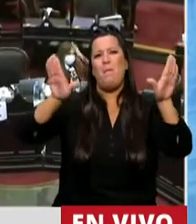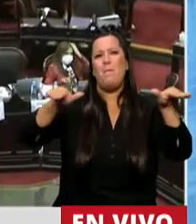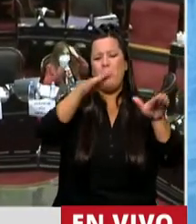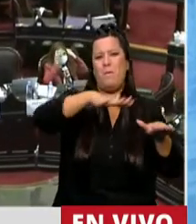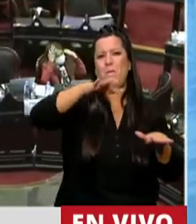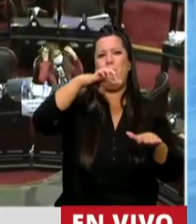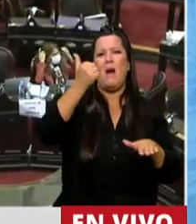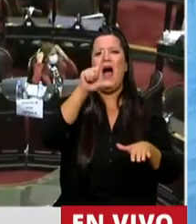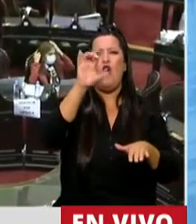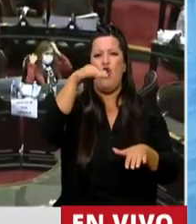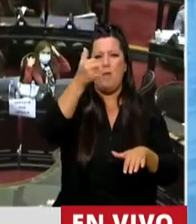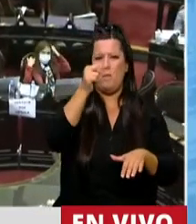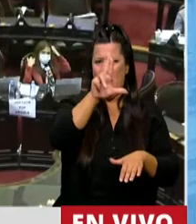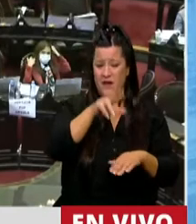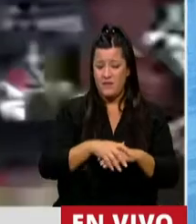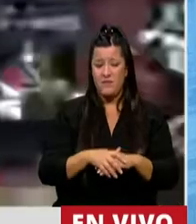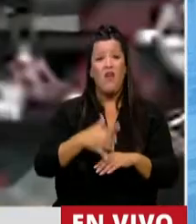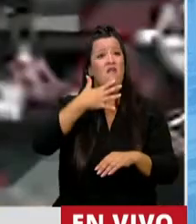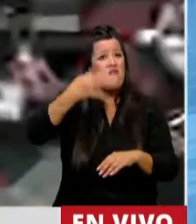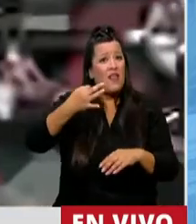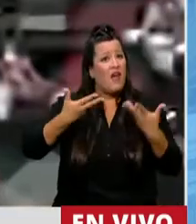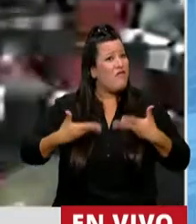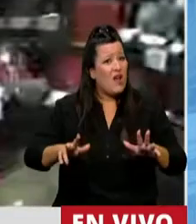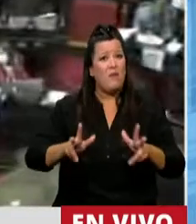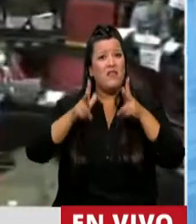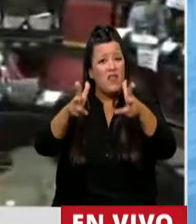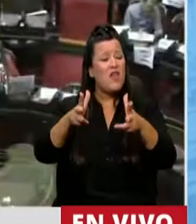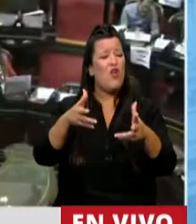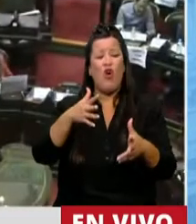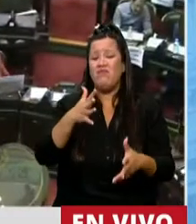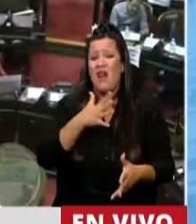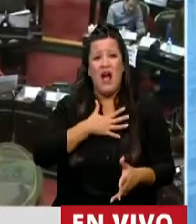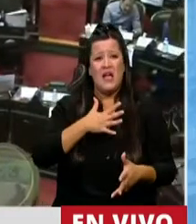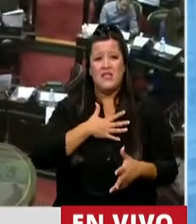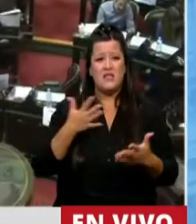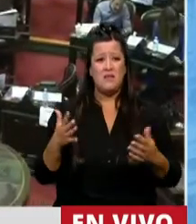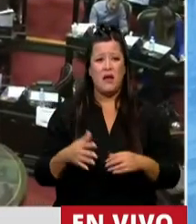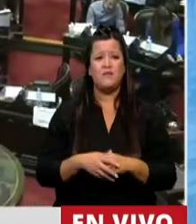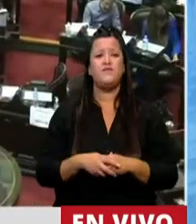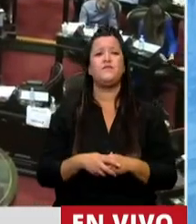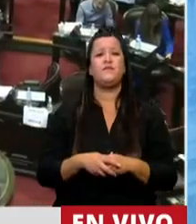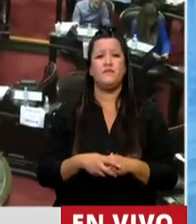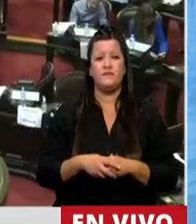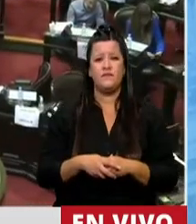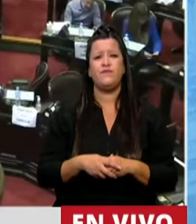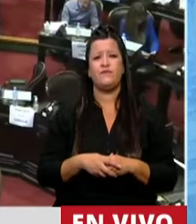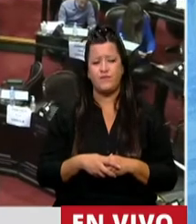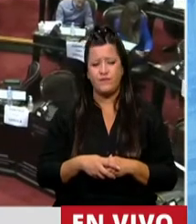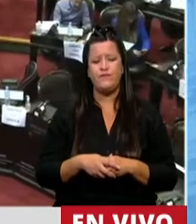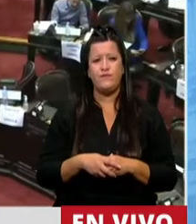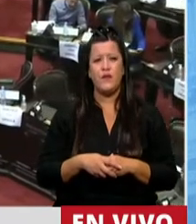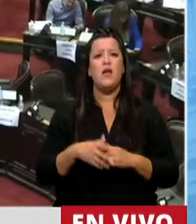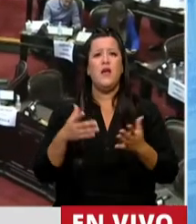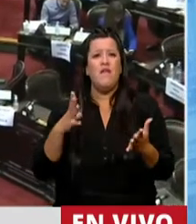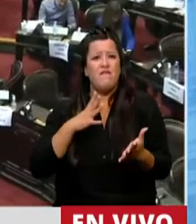Con sinceridad les digo que siento muchísima pena por no poder conseguir avances